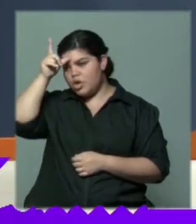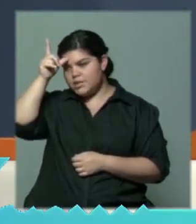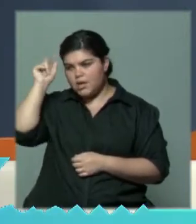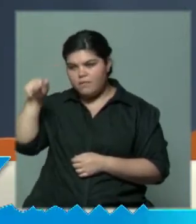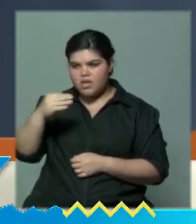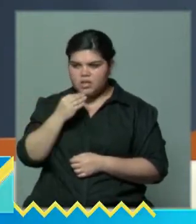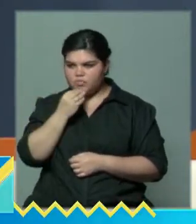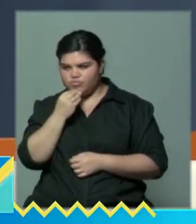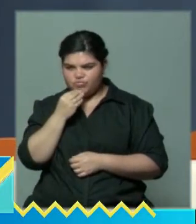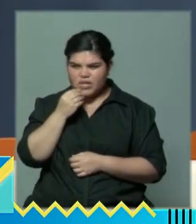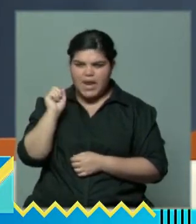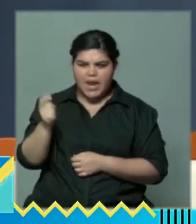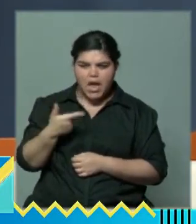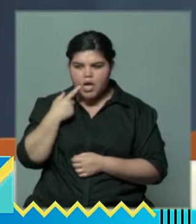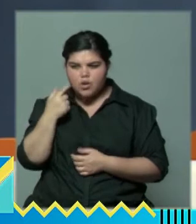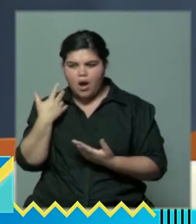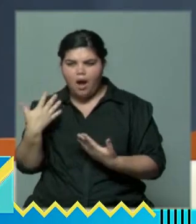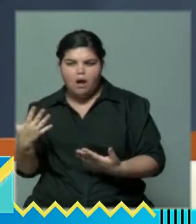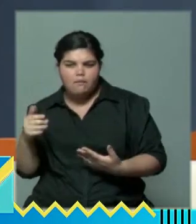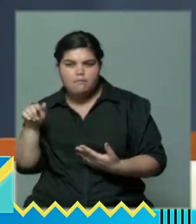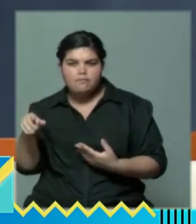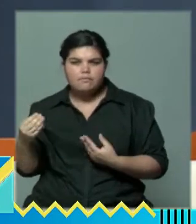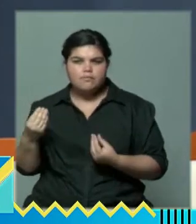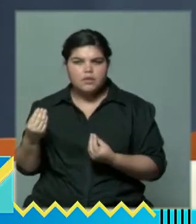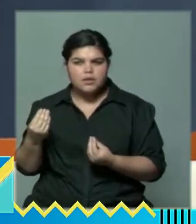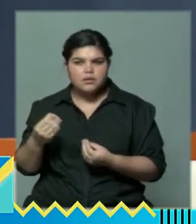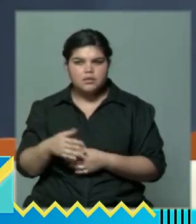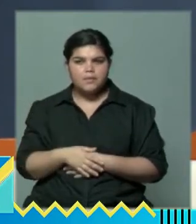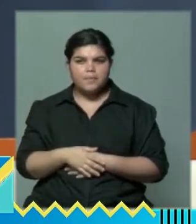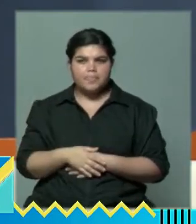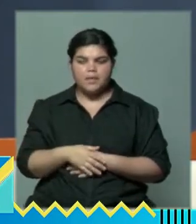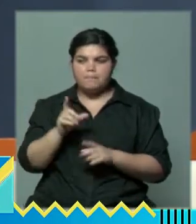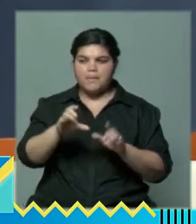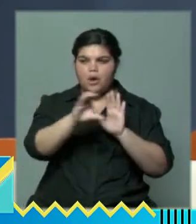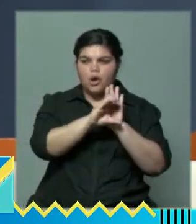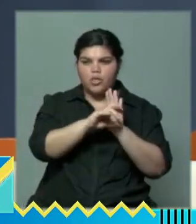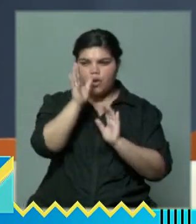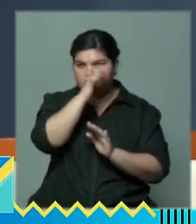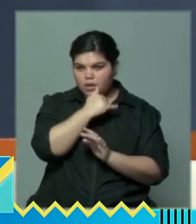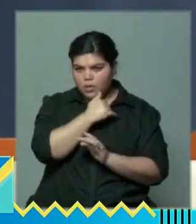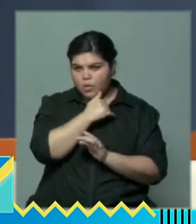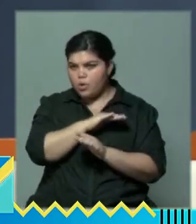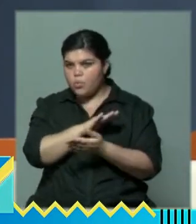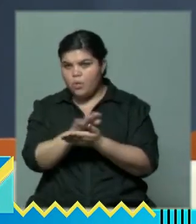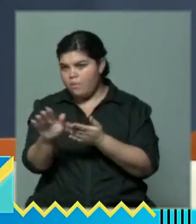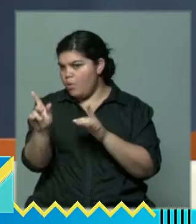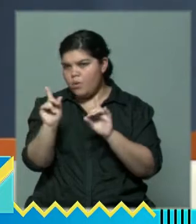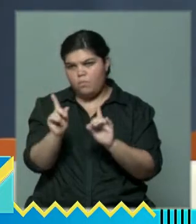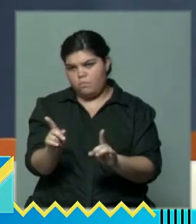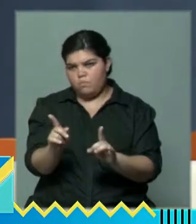sin la modificación de hoy, con la modificación, o con el Código viejo, con lo nuevo, podía perfectamente